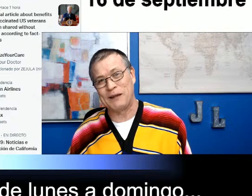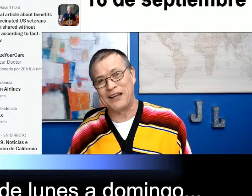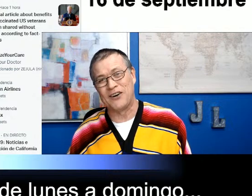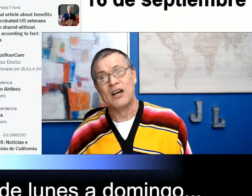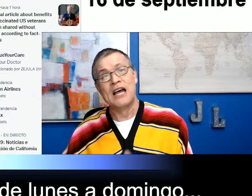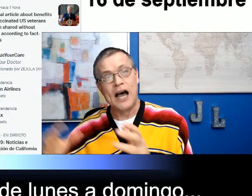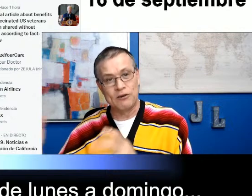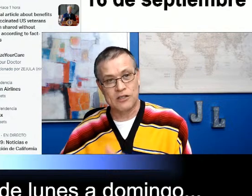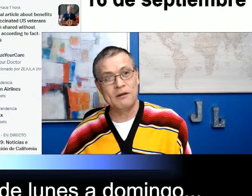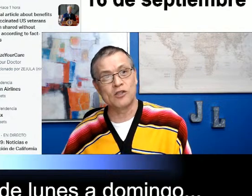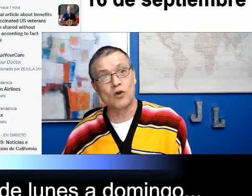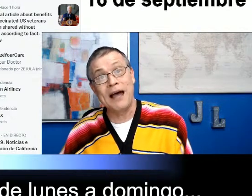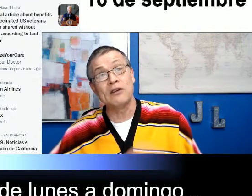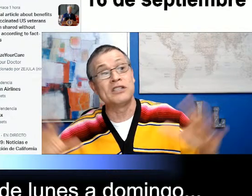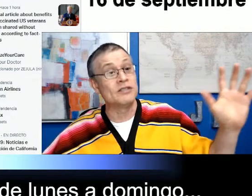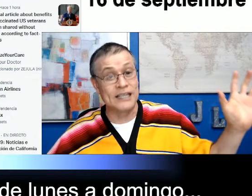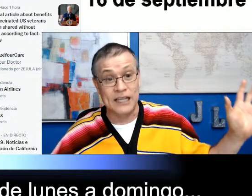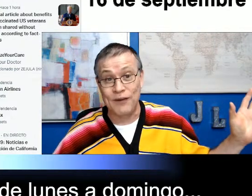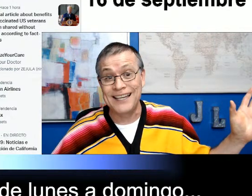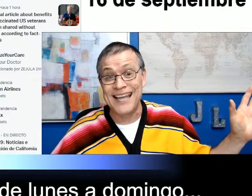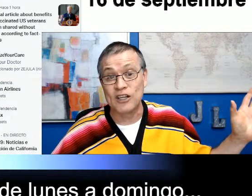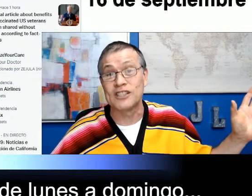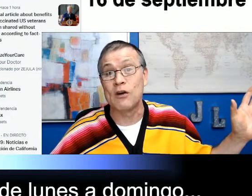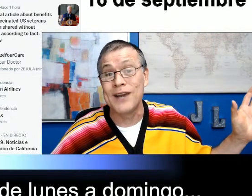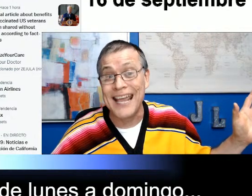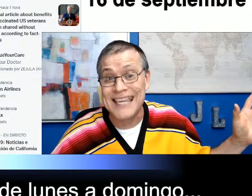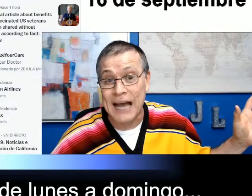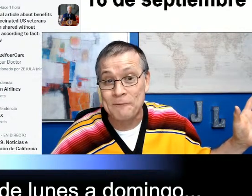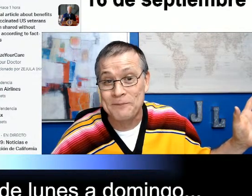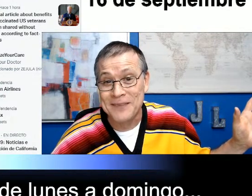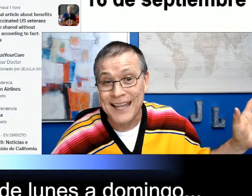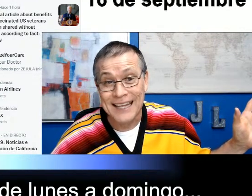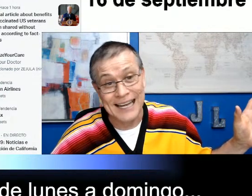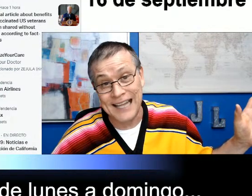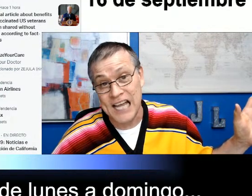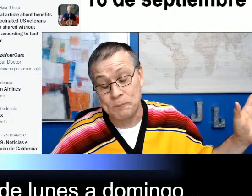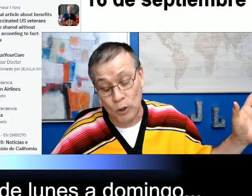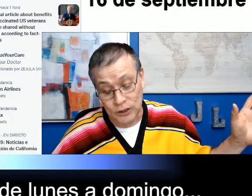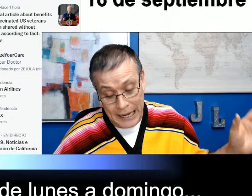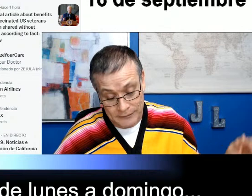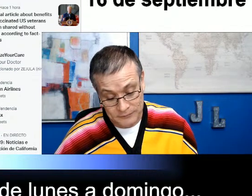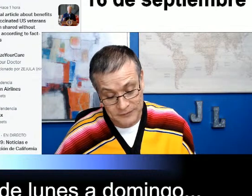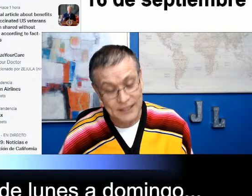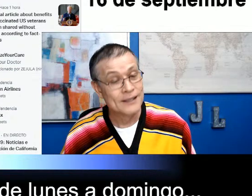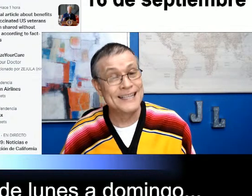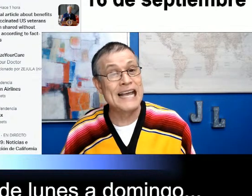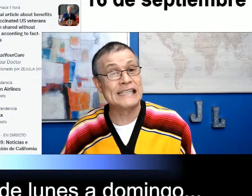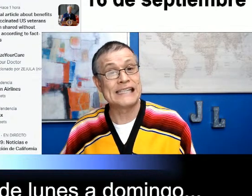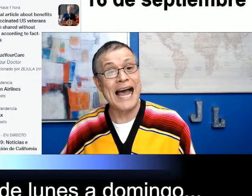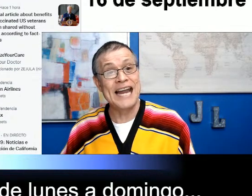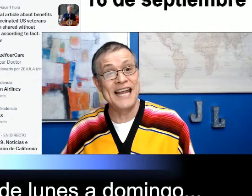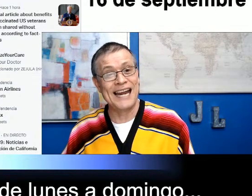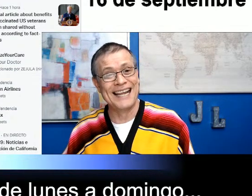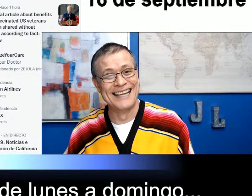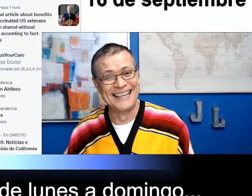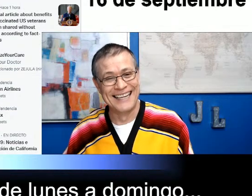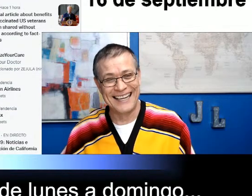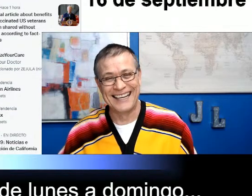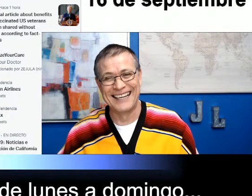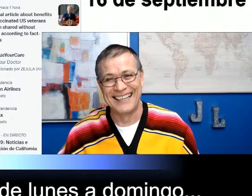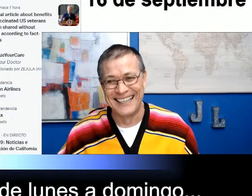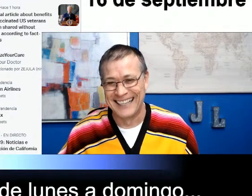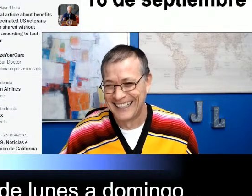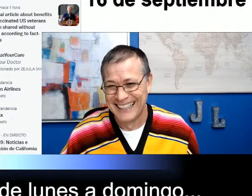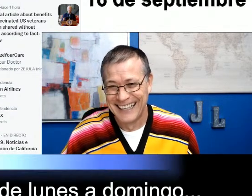corruptos, pero a nuestros amigos cubanos sí los anda defendiendo, según ella, del déspota Díaz-Canel.